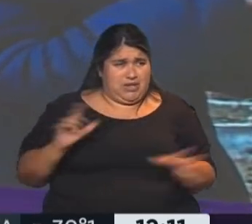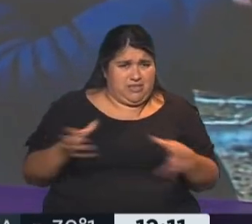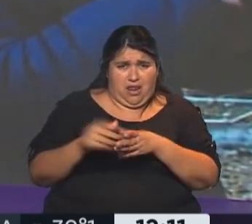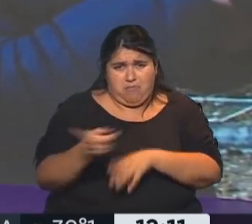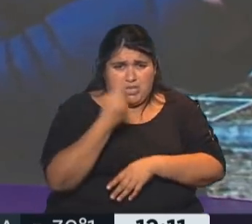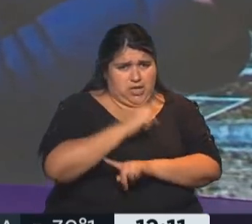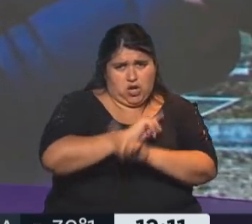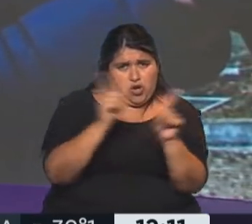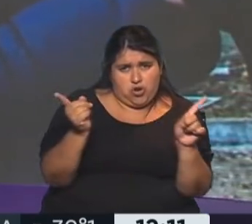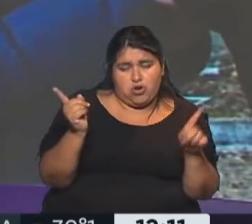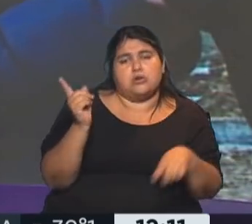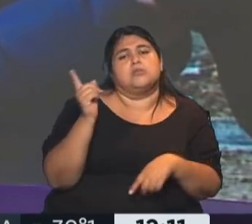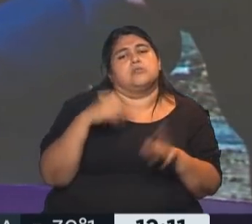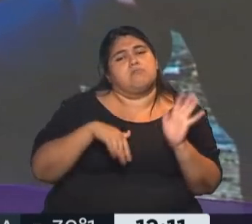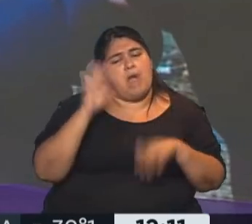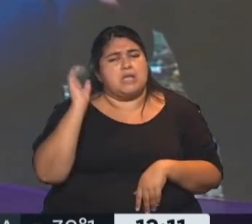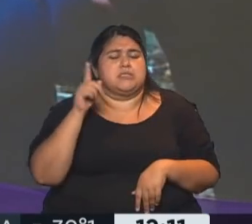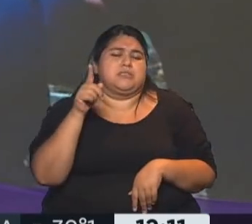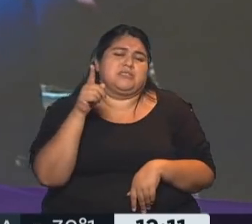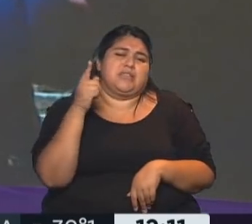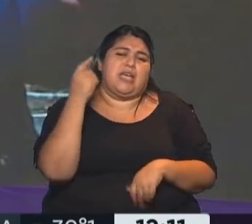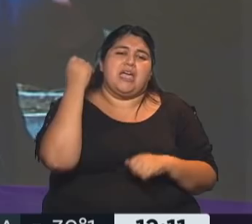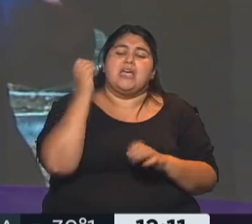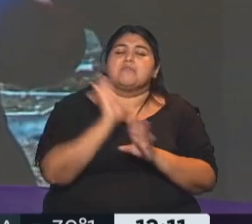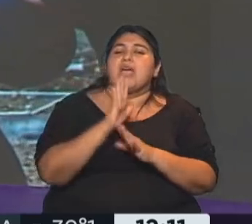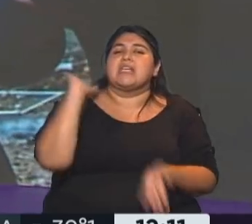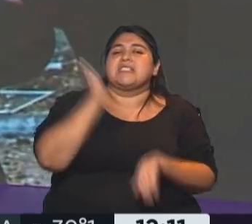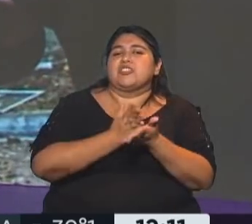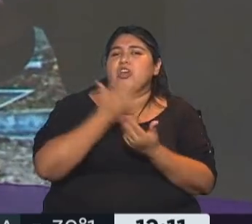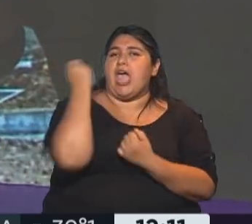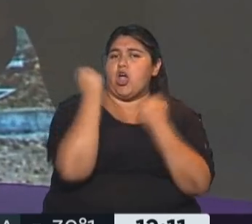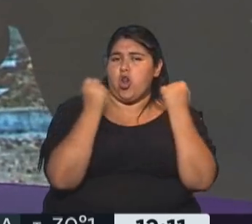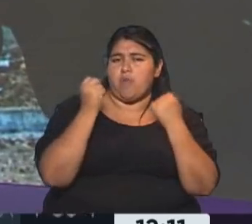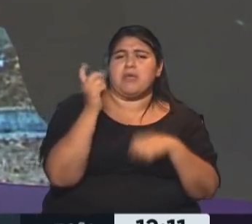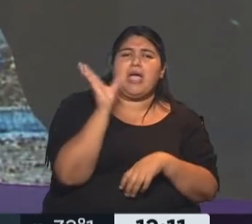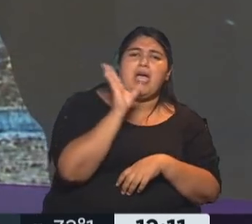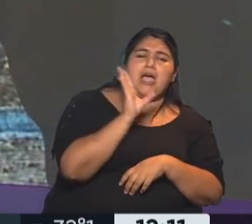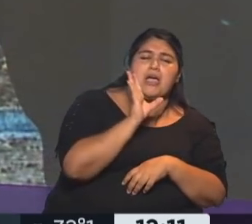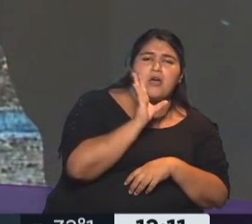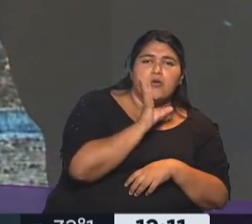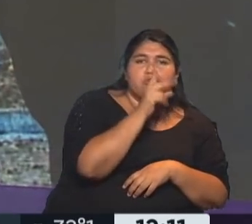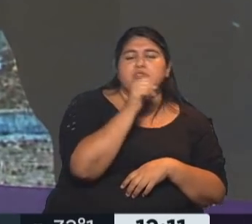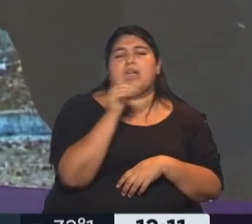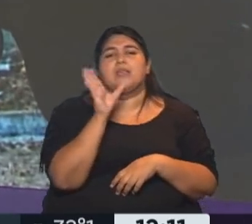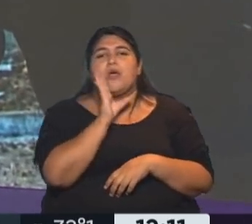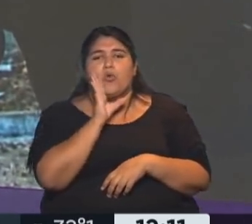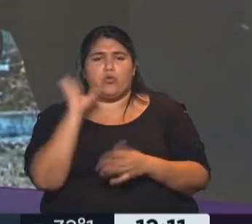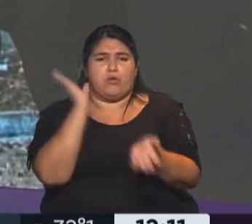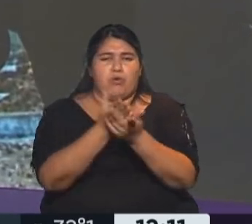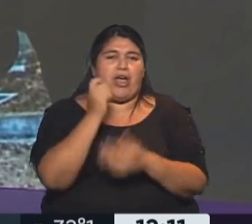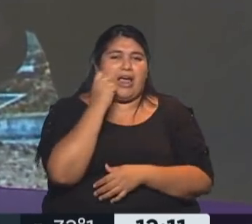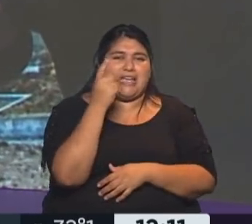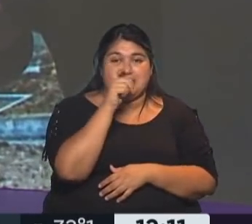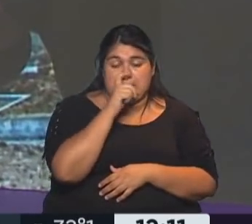conflicto. Sí se endurecen y avanzan las sanciones económicas sobre Rusia de Estados Unidos, también de la Unión Europea y del G7.